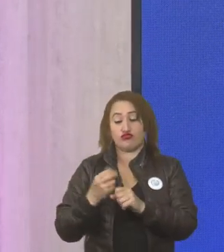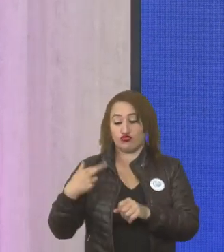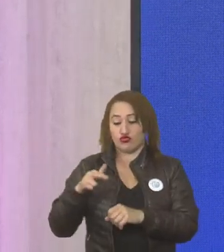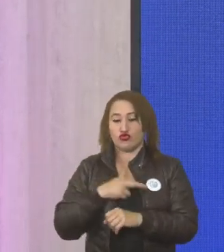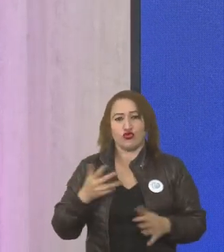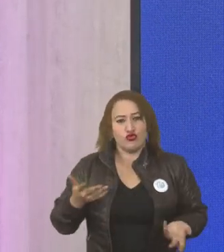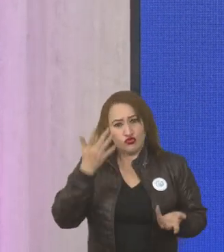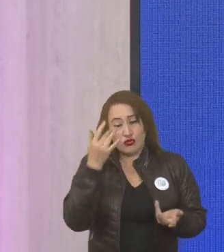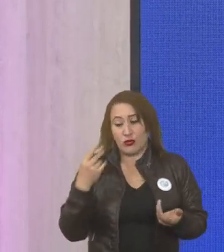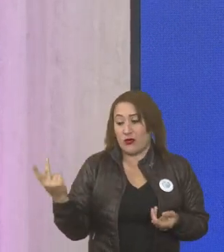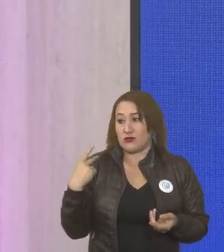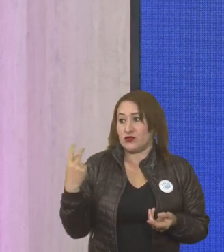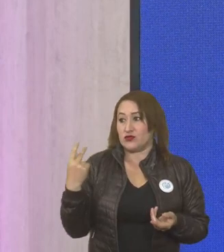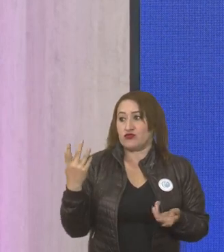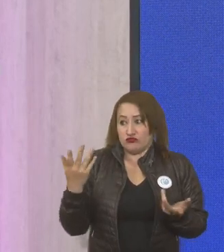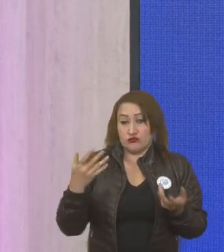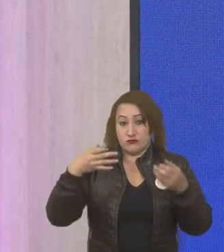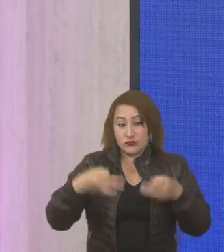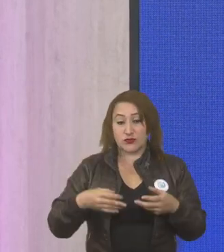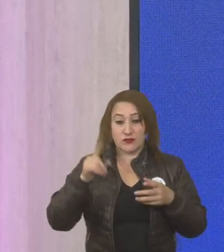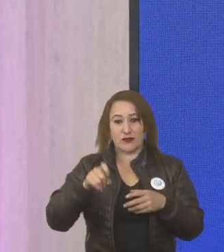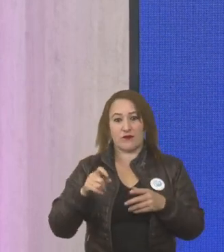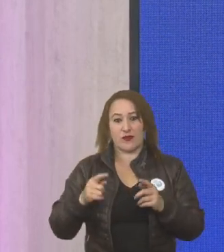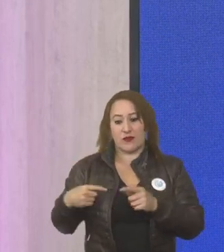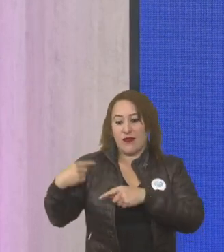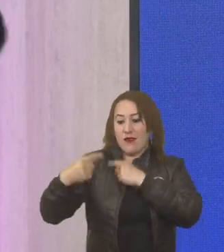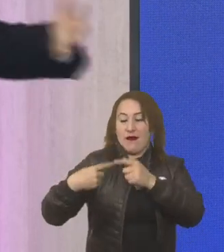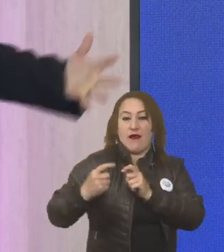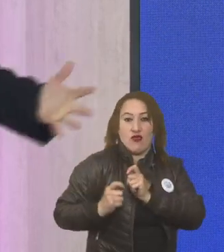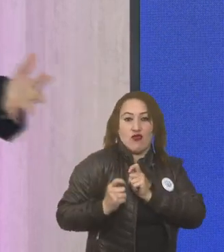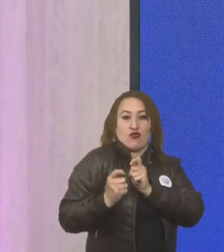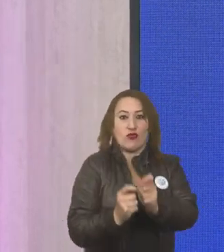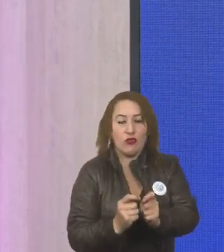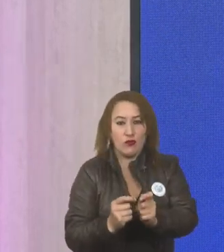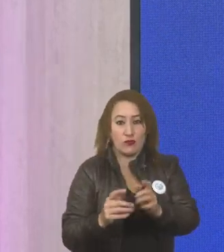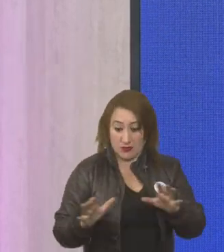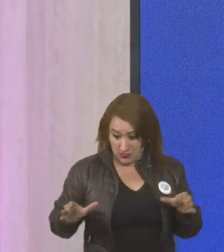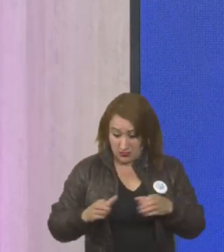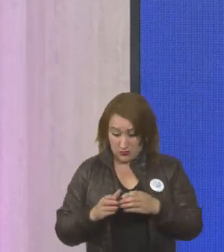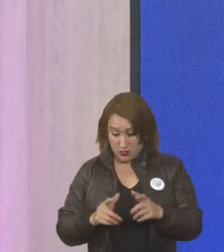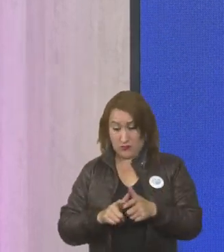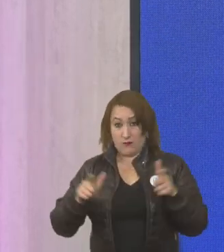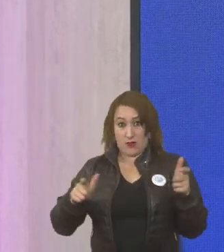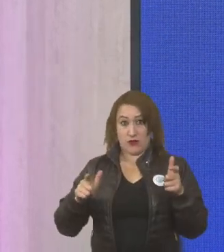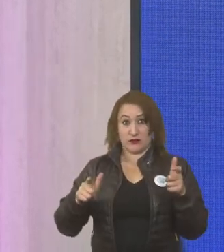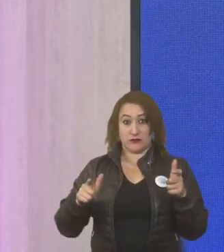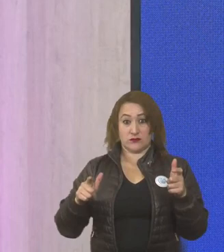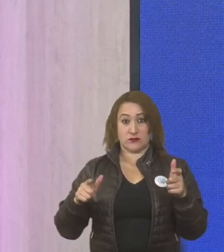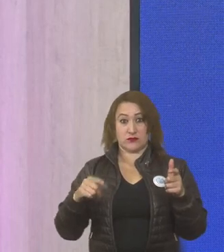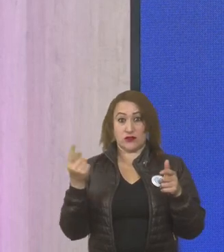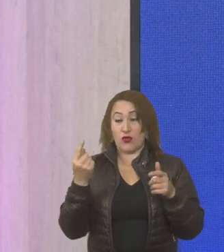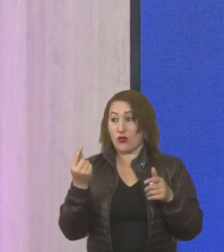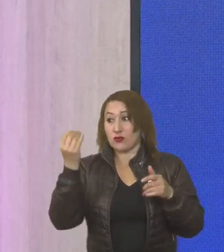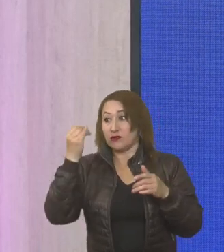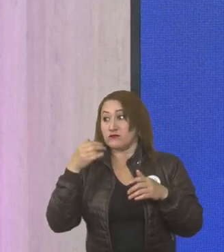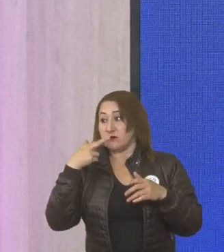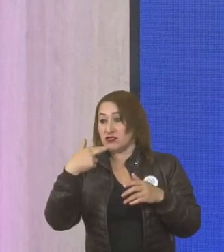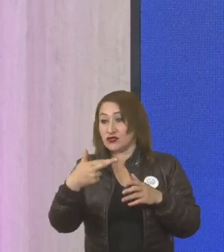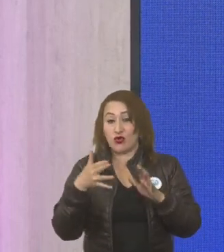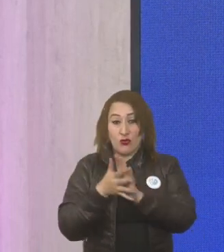nosotros, porque Clara María y yo de alguna manera tenemos que ir dejando un legado, tenemos que tener más equipo, no solamente atomizar las historias